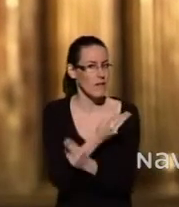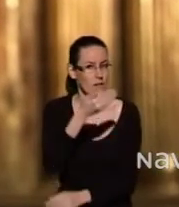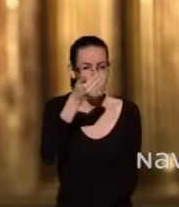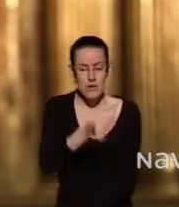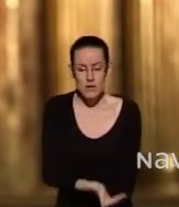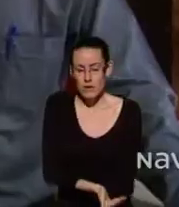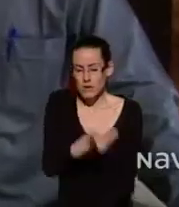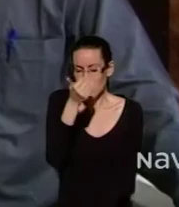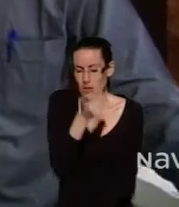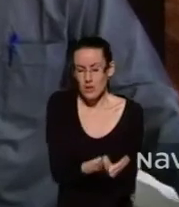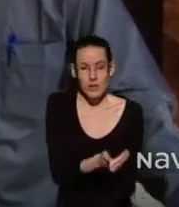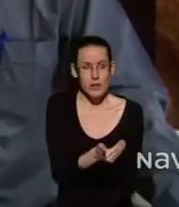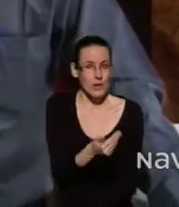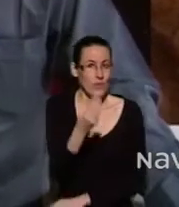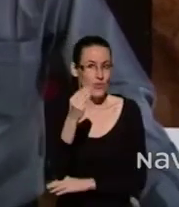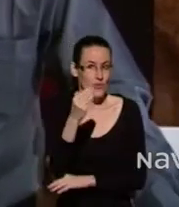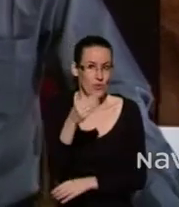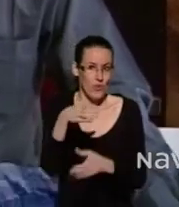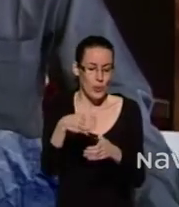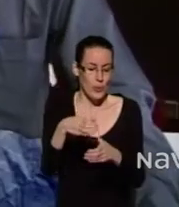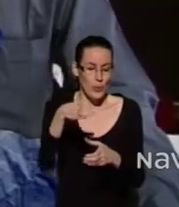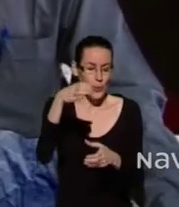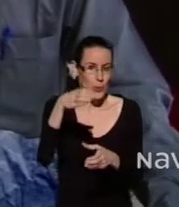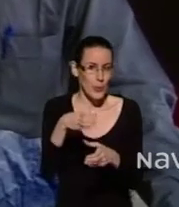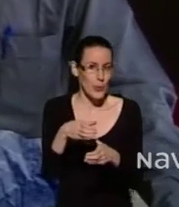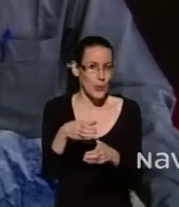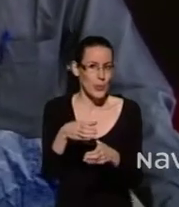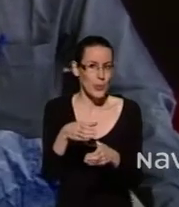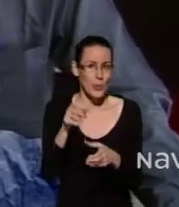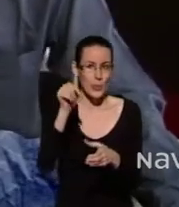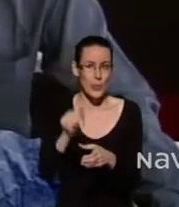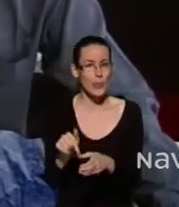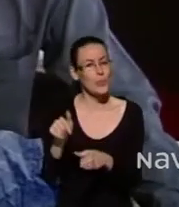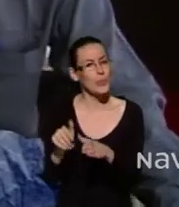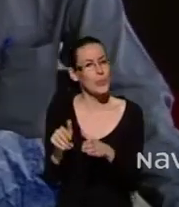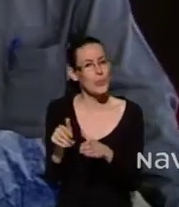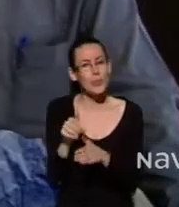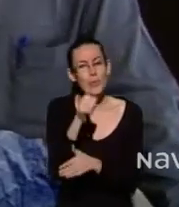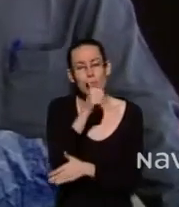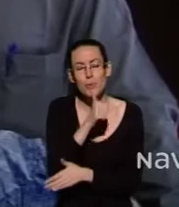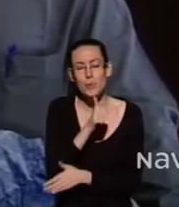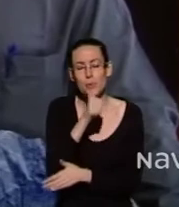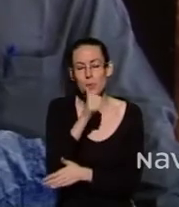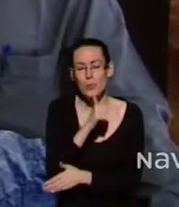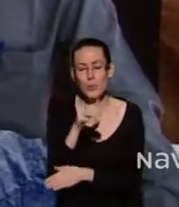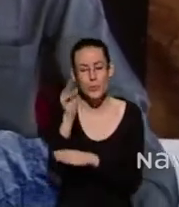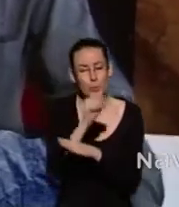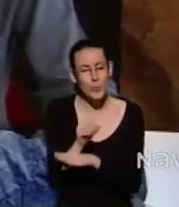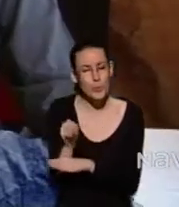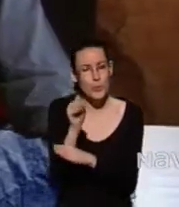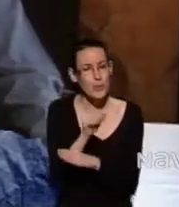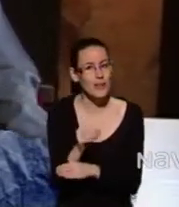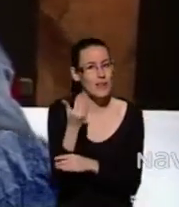¿no? Incluso, pues bueno, se ha conservado aquí a través de los años, no es esa maravilla que se ha podido conservar a través de 500